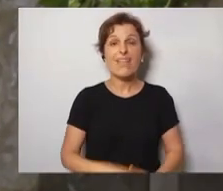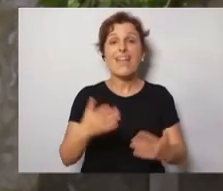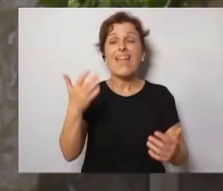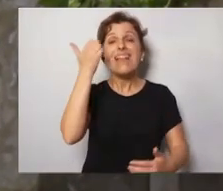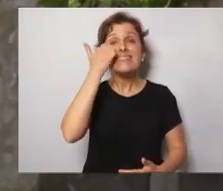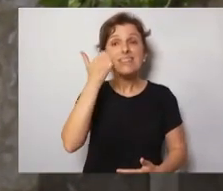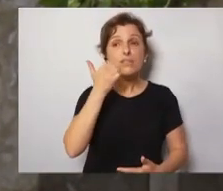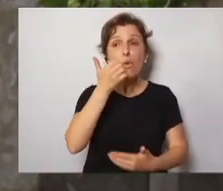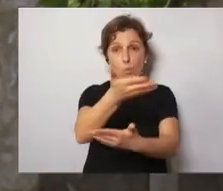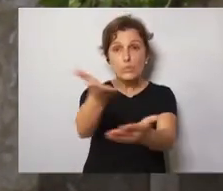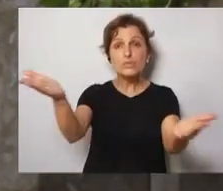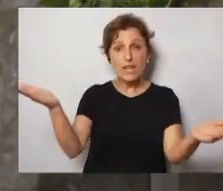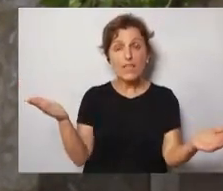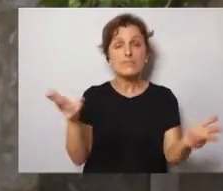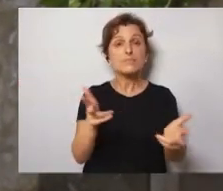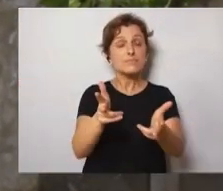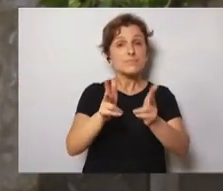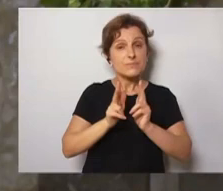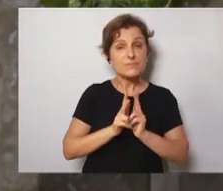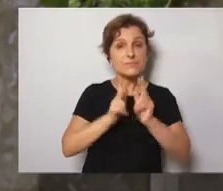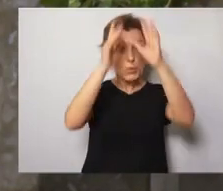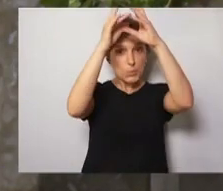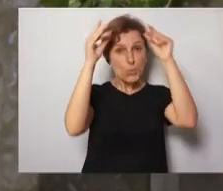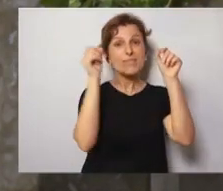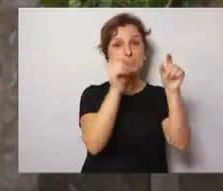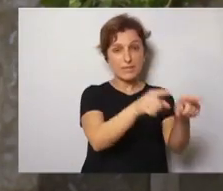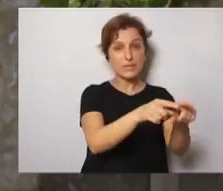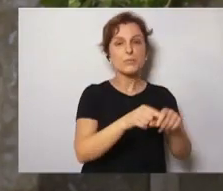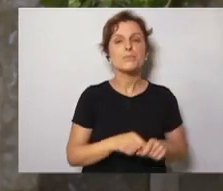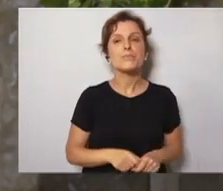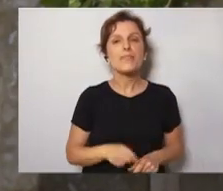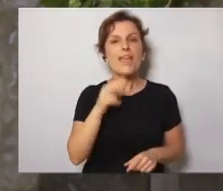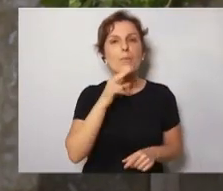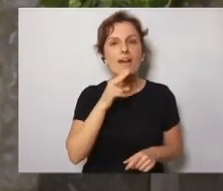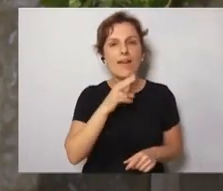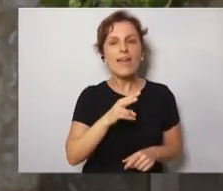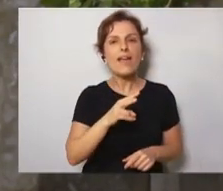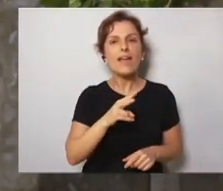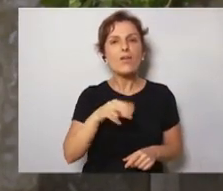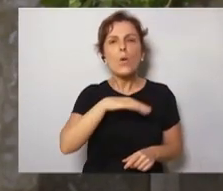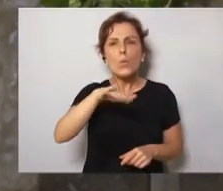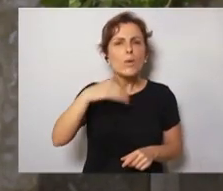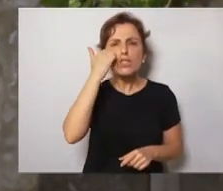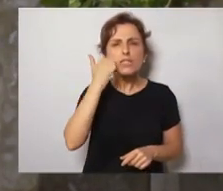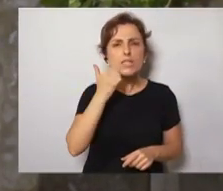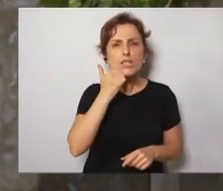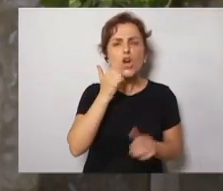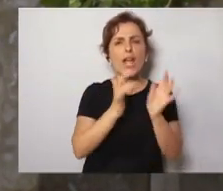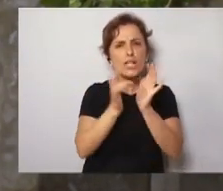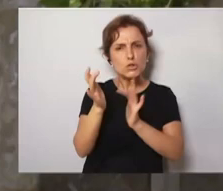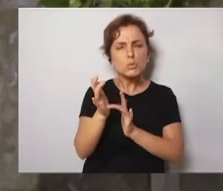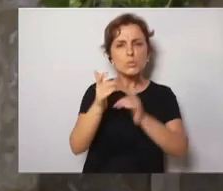el señor esté con ustedes el evangelio de nuestro señor jesucristo según san